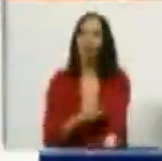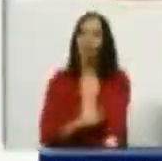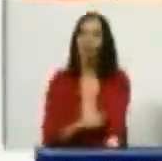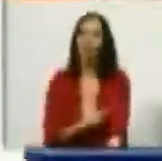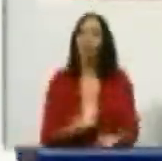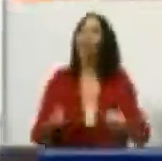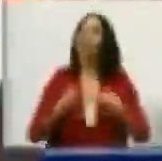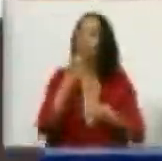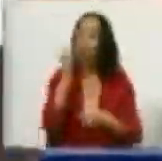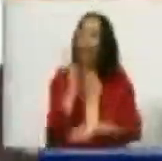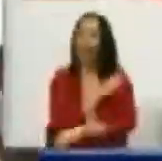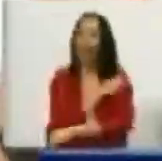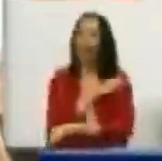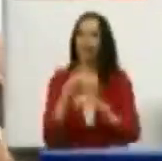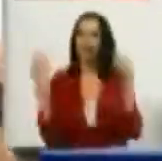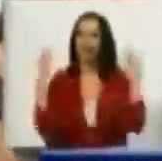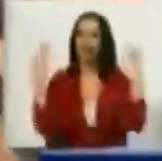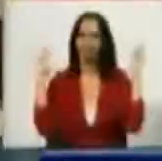viva García carneiro